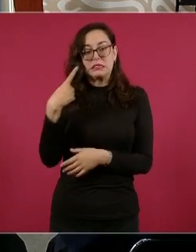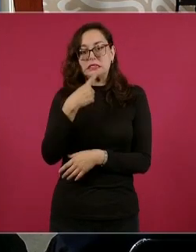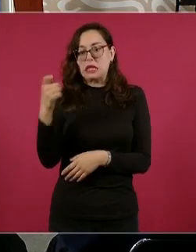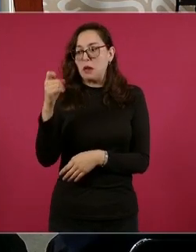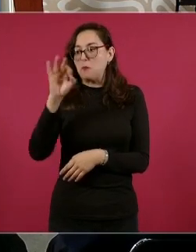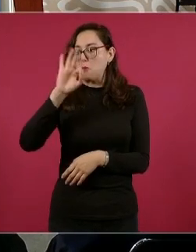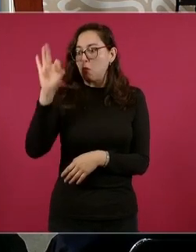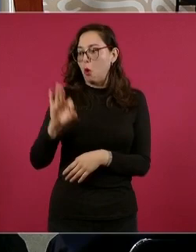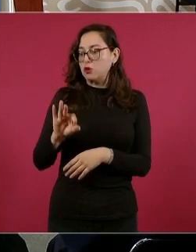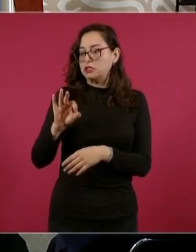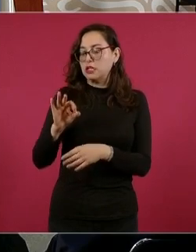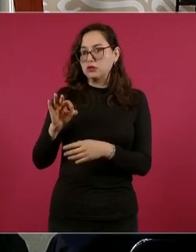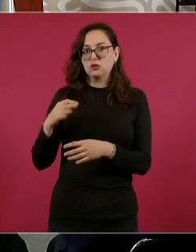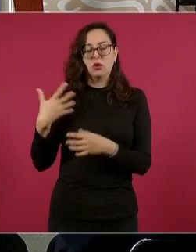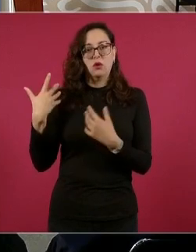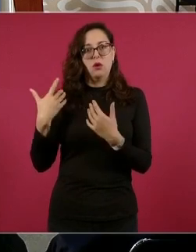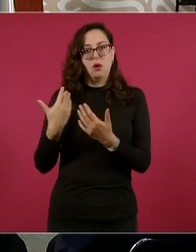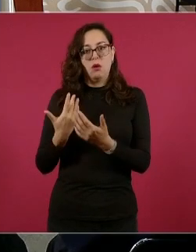en la frontera